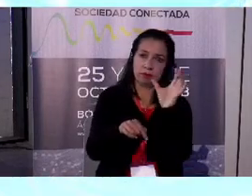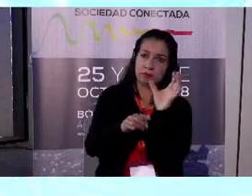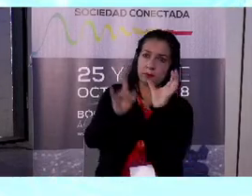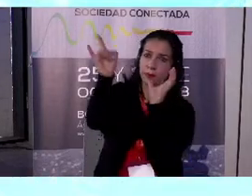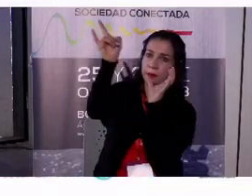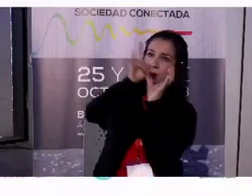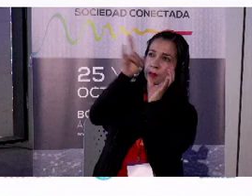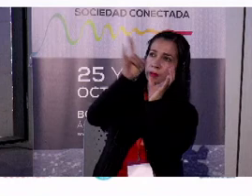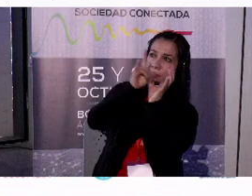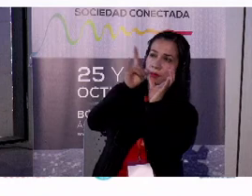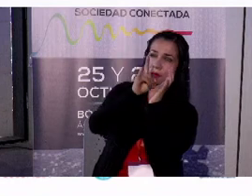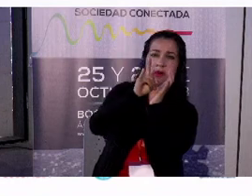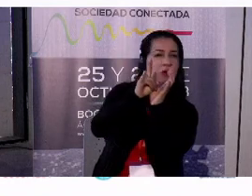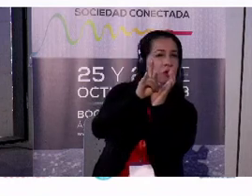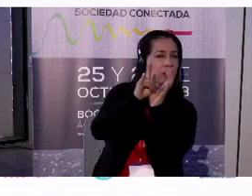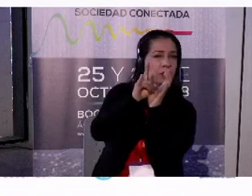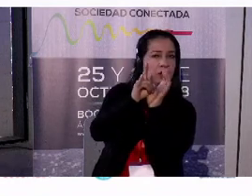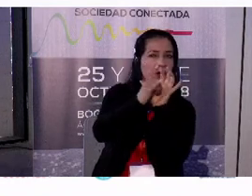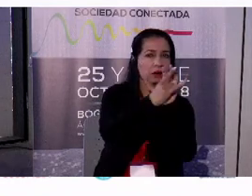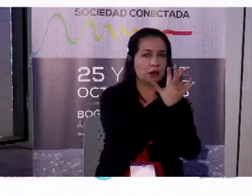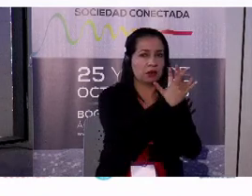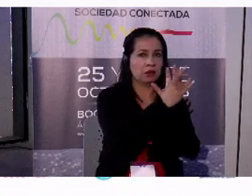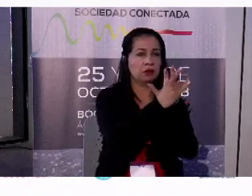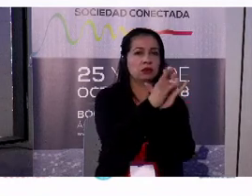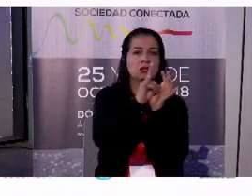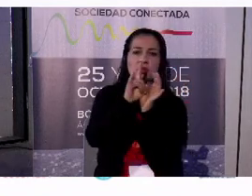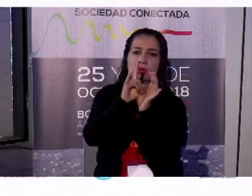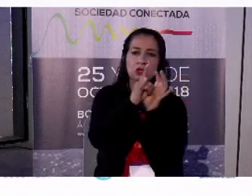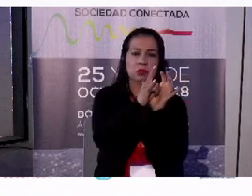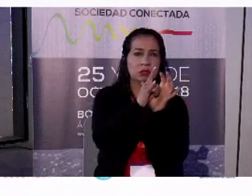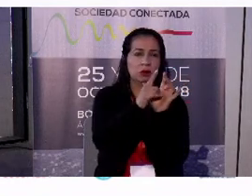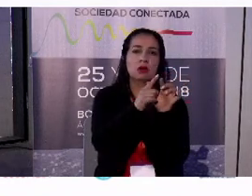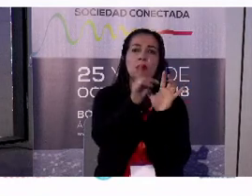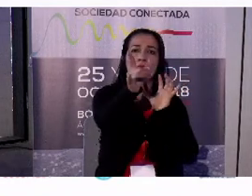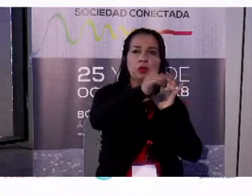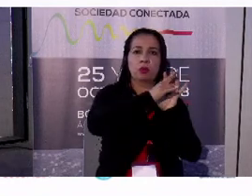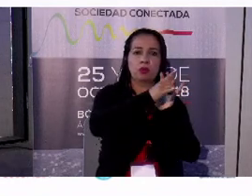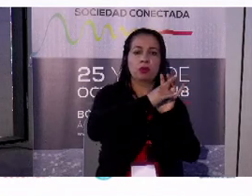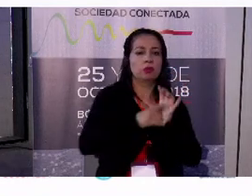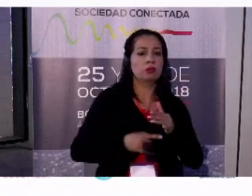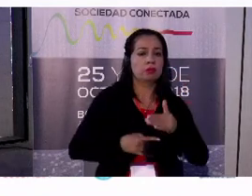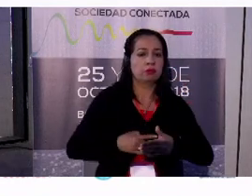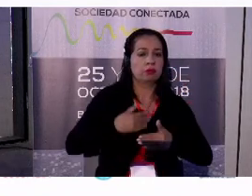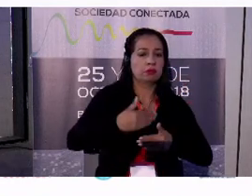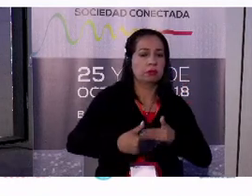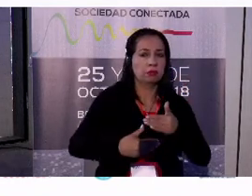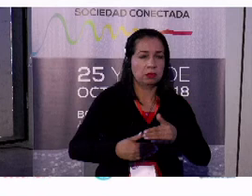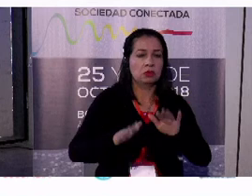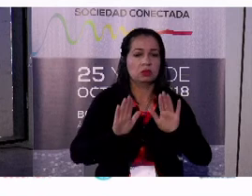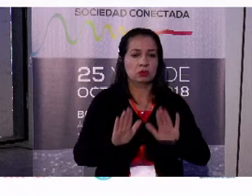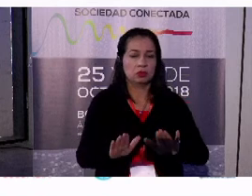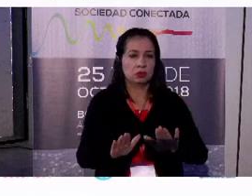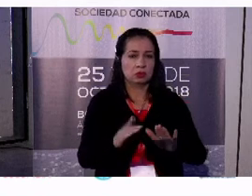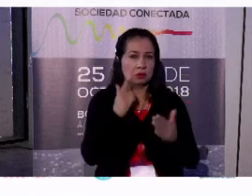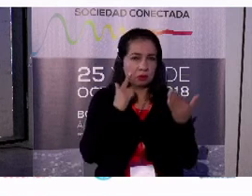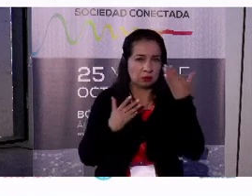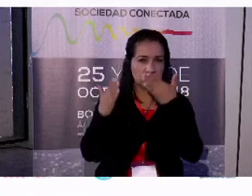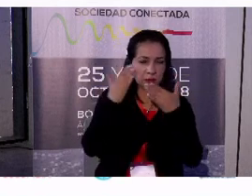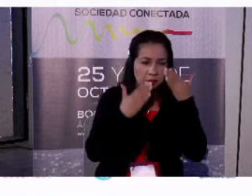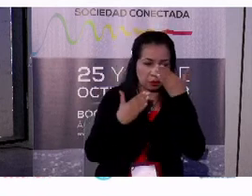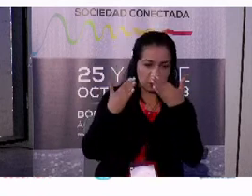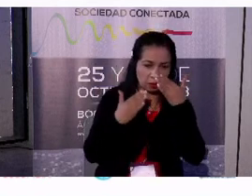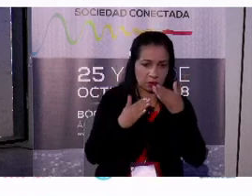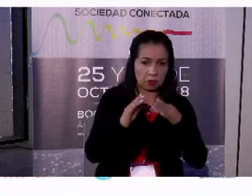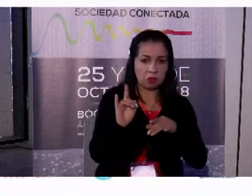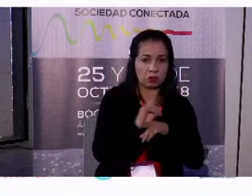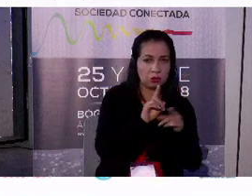está direccionada a una transmisor y el próximo paso de esa simulación el usuario va a